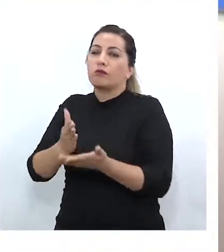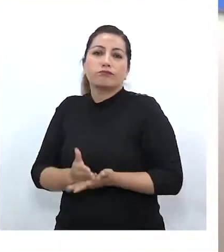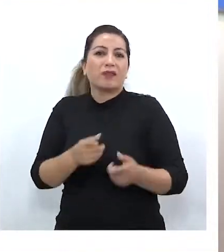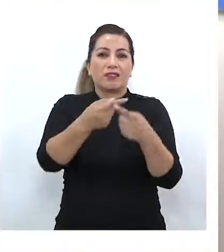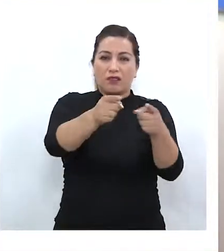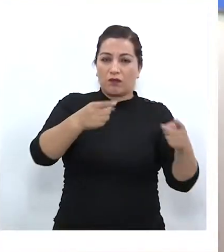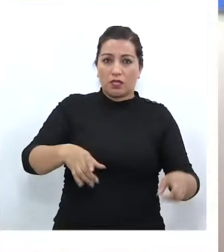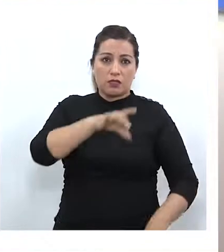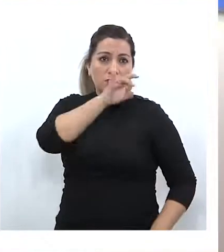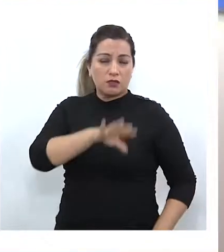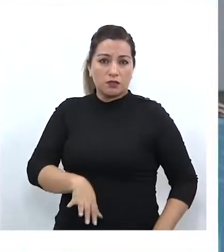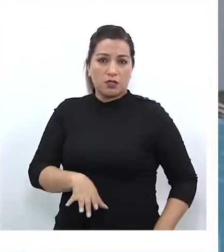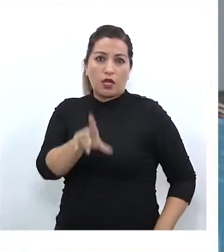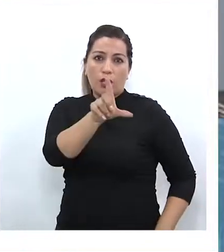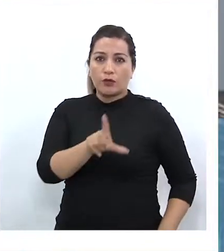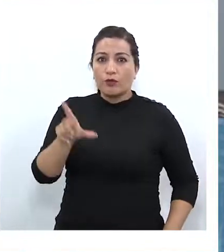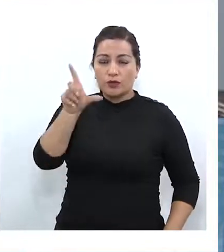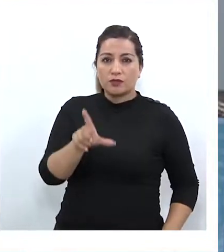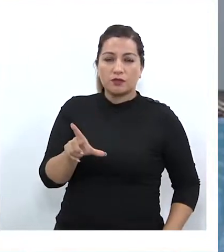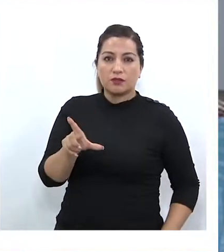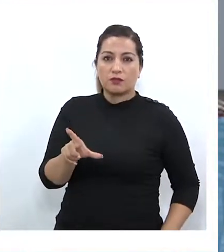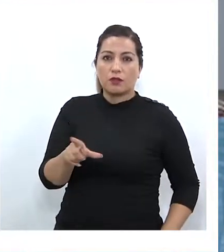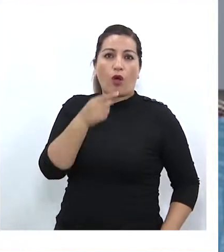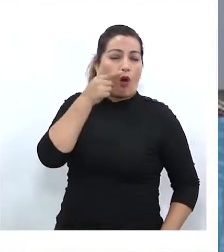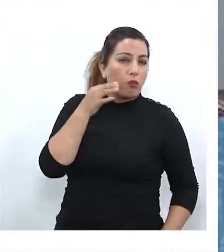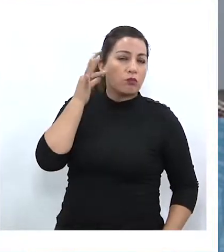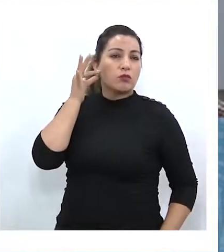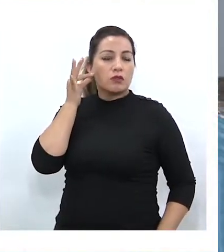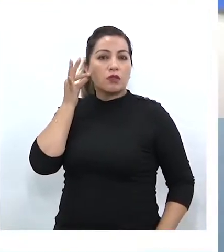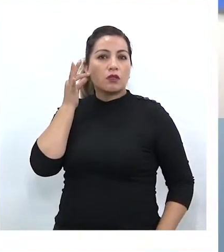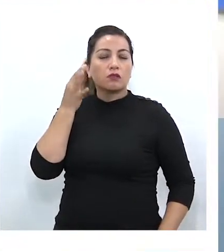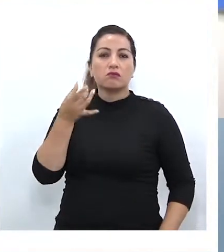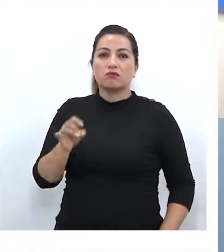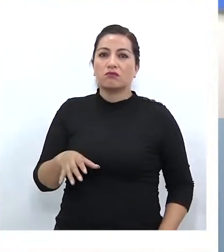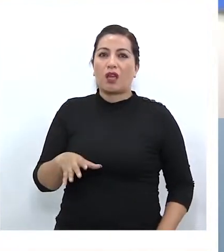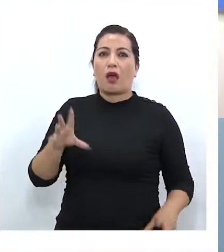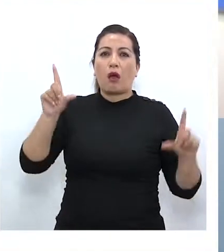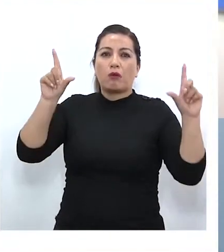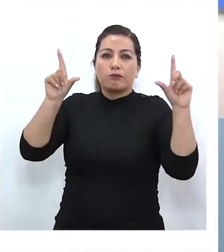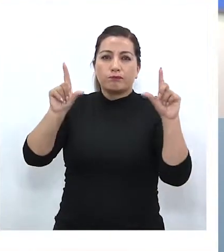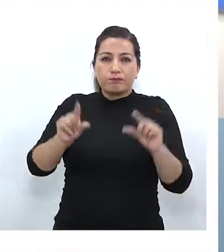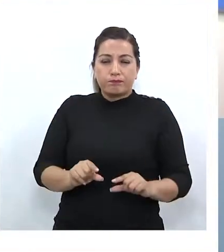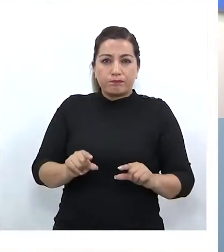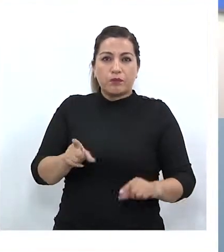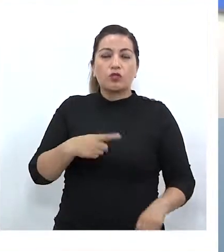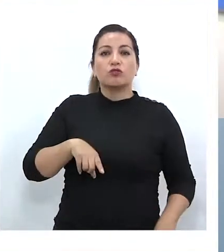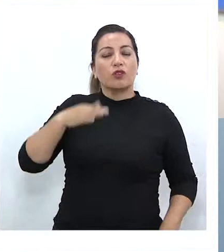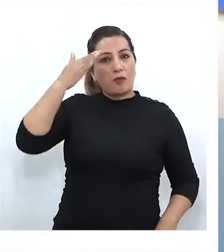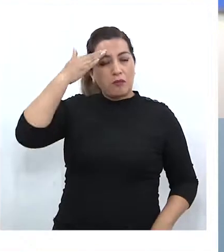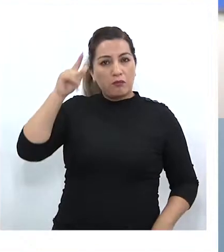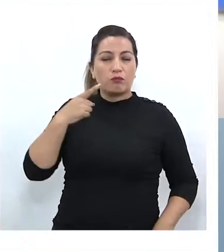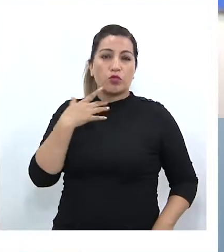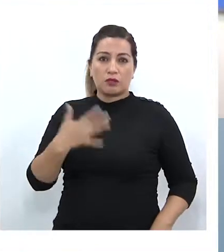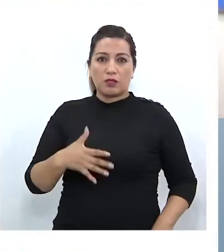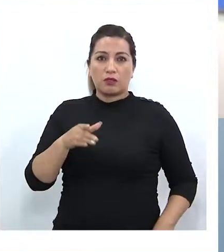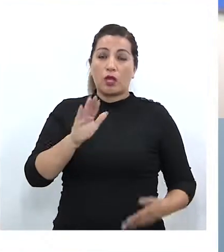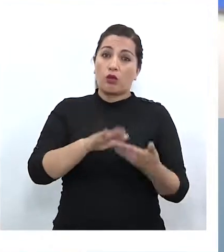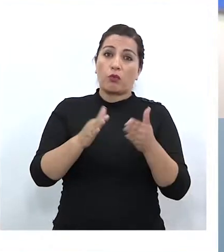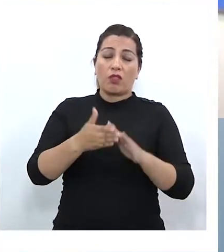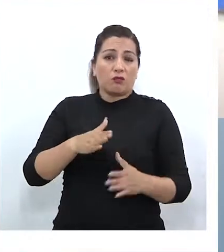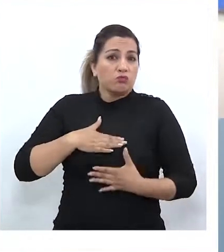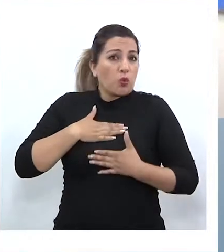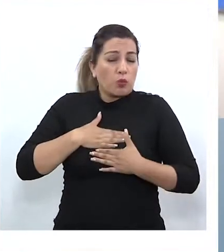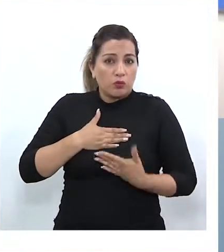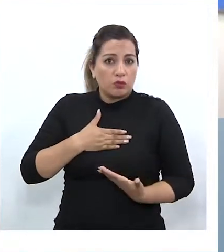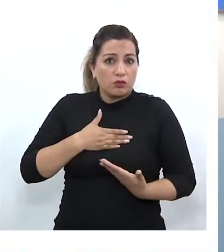esas características. En Chile, los liceos solo de hombres o solo de mujeres, la verdad es que son cada vez menos, pero creemos que es importante que, si la comunidad así